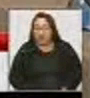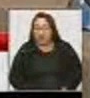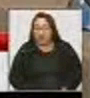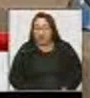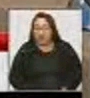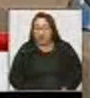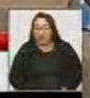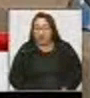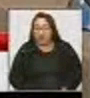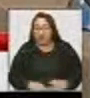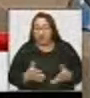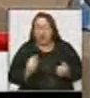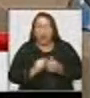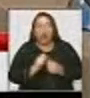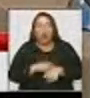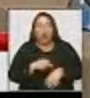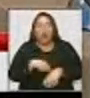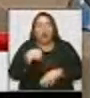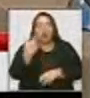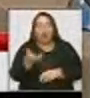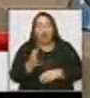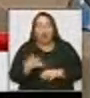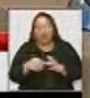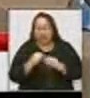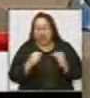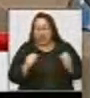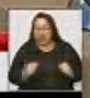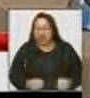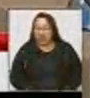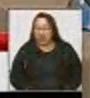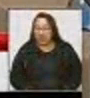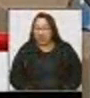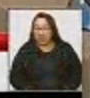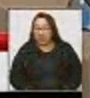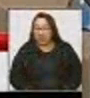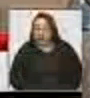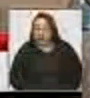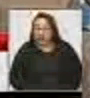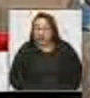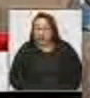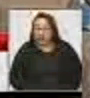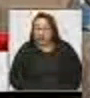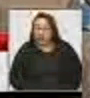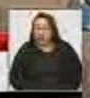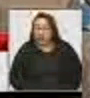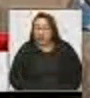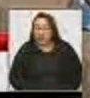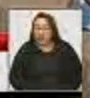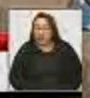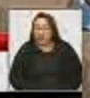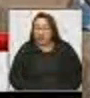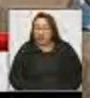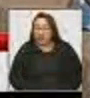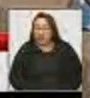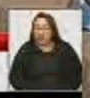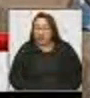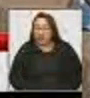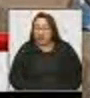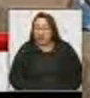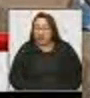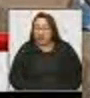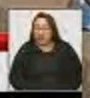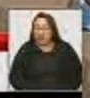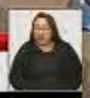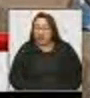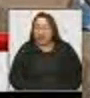podría poner en riesgo todo el sistema, que era, oye, me faltan, por decirles, 100.000 soles. Oye,